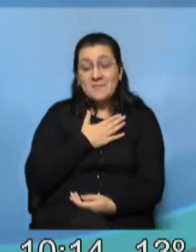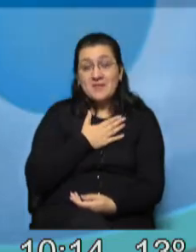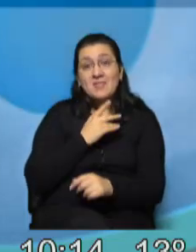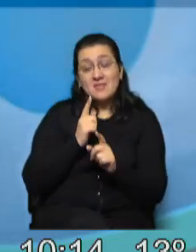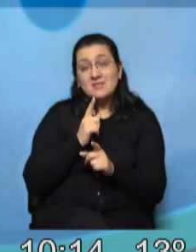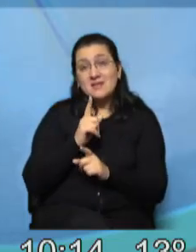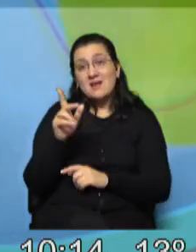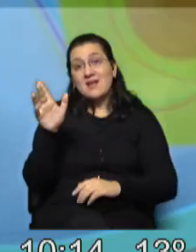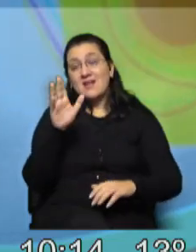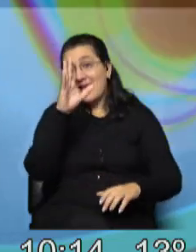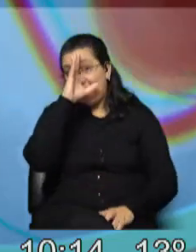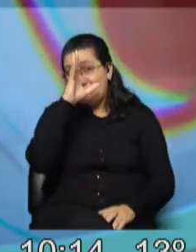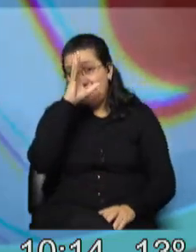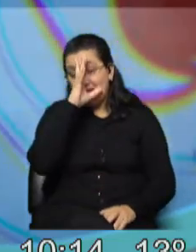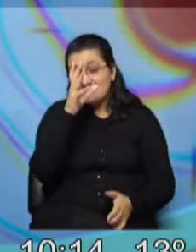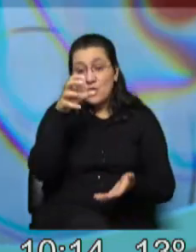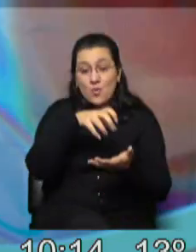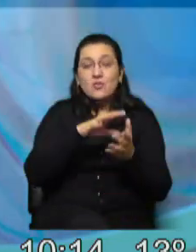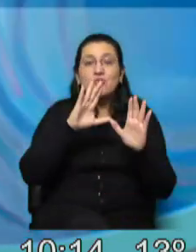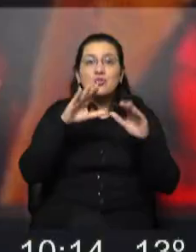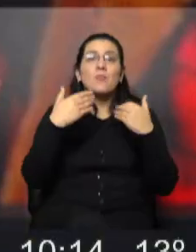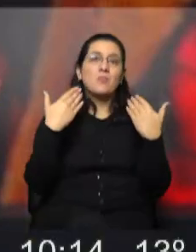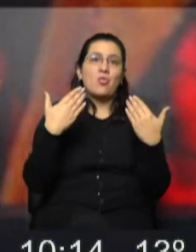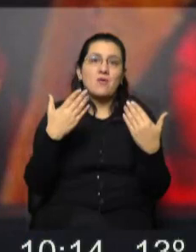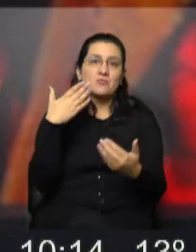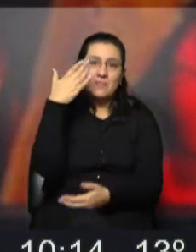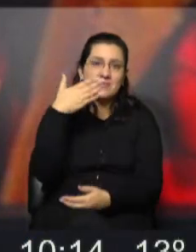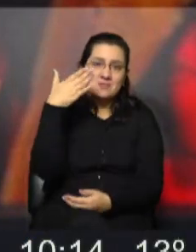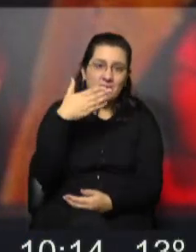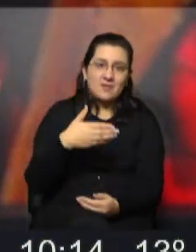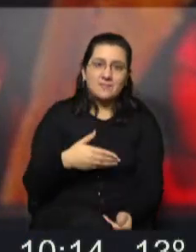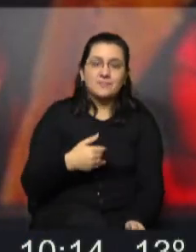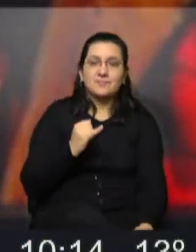ser carnaval, debería seguir siendo el carnaval, es el lugar en donde todos podemos estar. Claro,